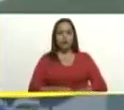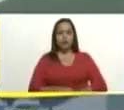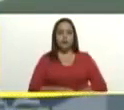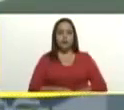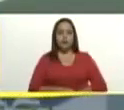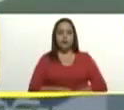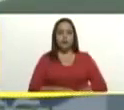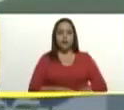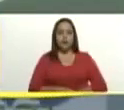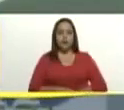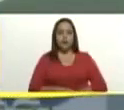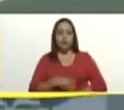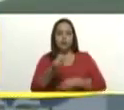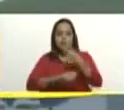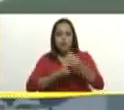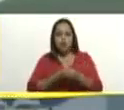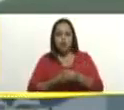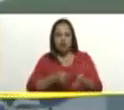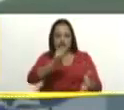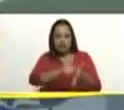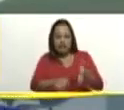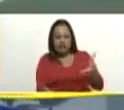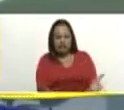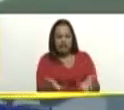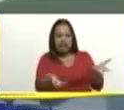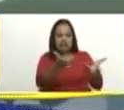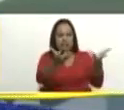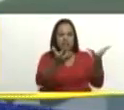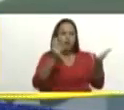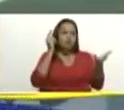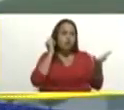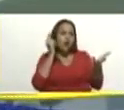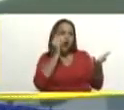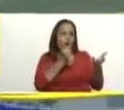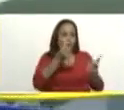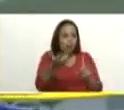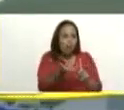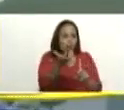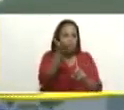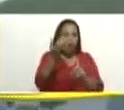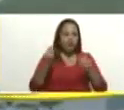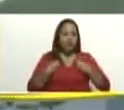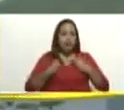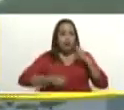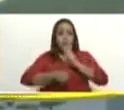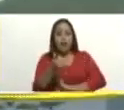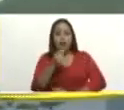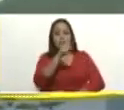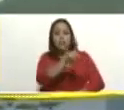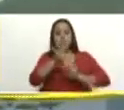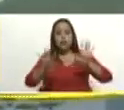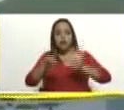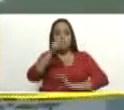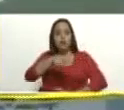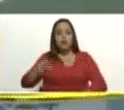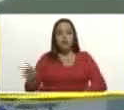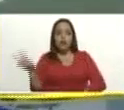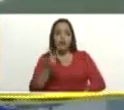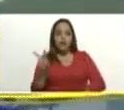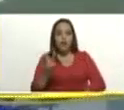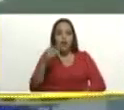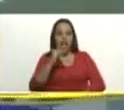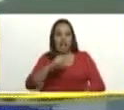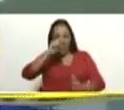Cuando quemaron hombres y mujeres vivos, más de 19 ciudadanos de Venezuela